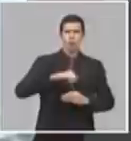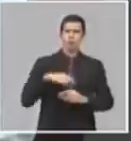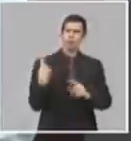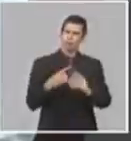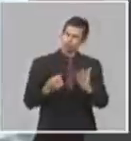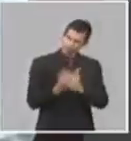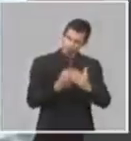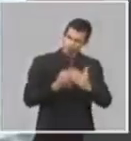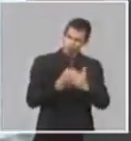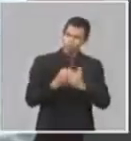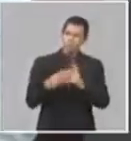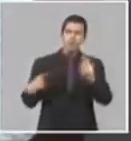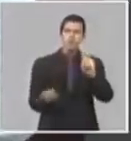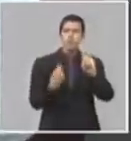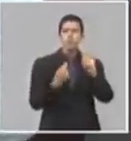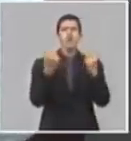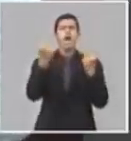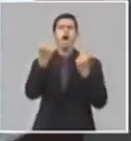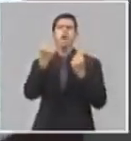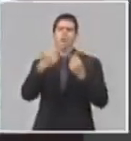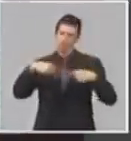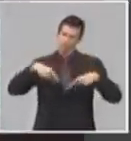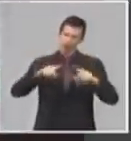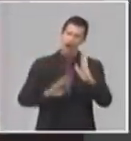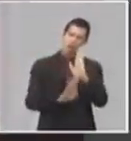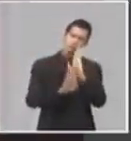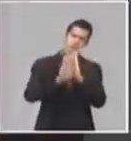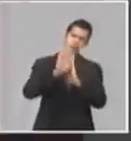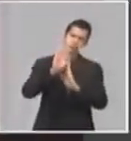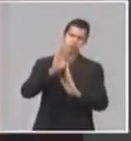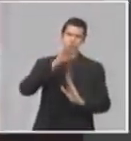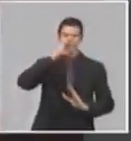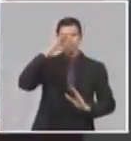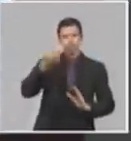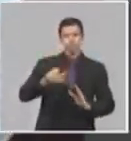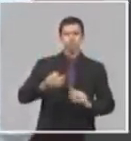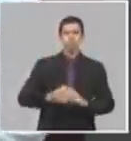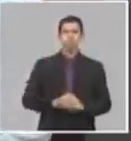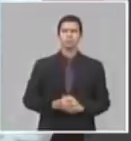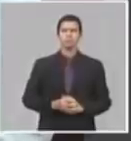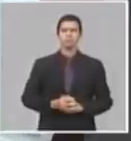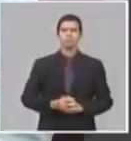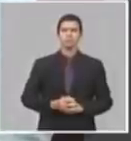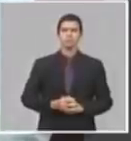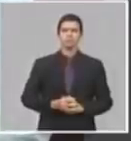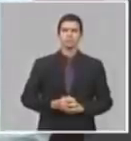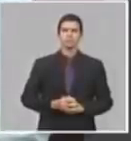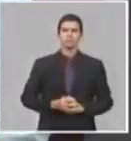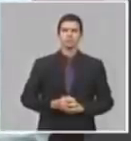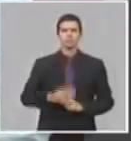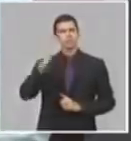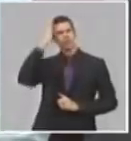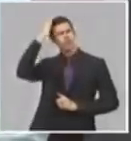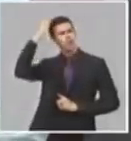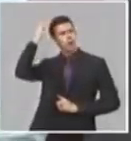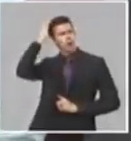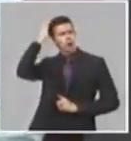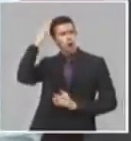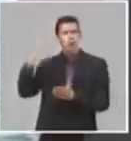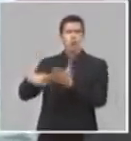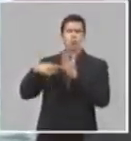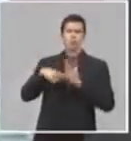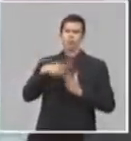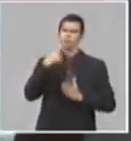venciendo. Como nos enseñó a decir siempre desde esta y otras tribunas el general de ejército que sigue comandando a la revolución,